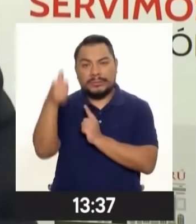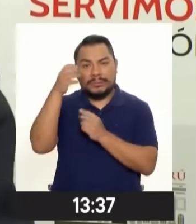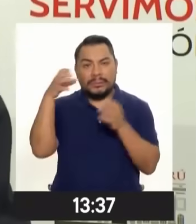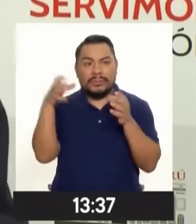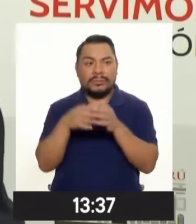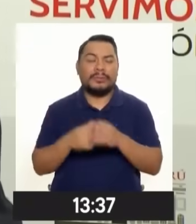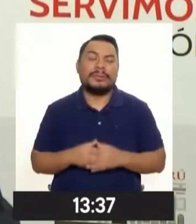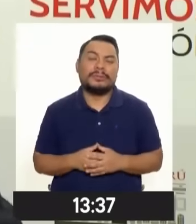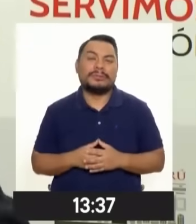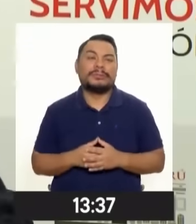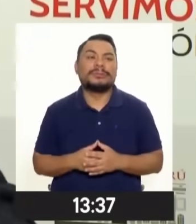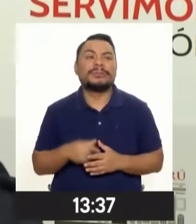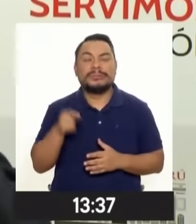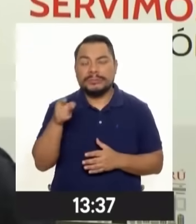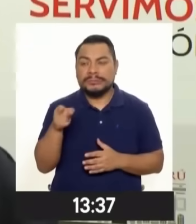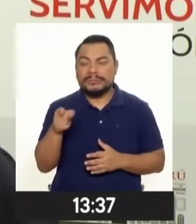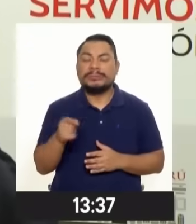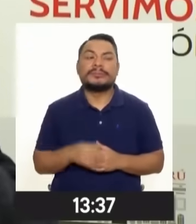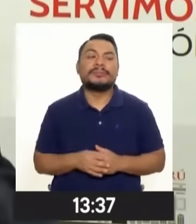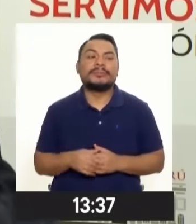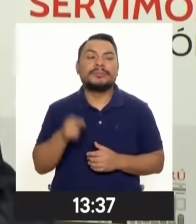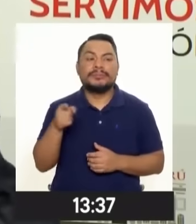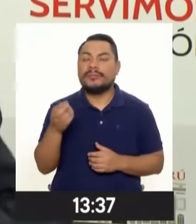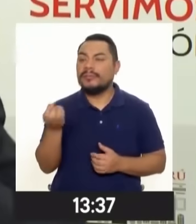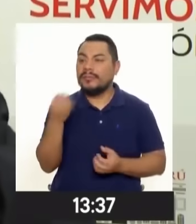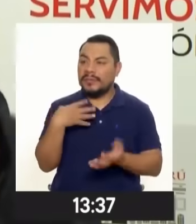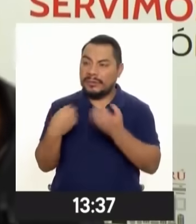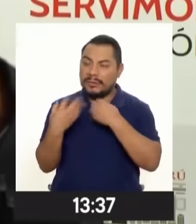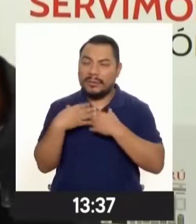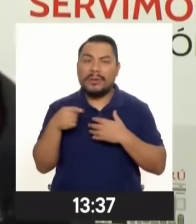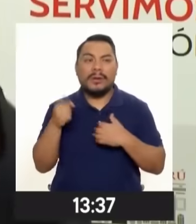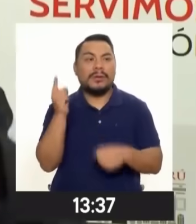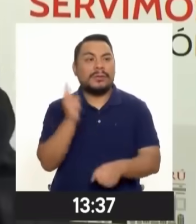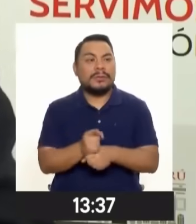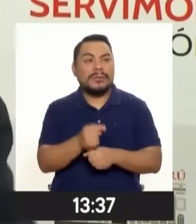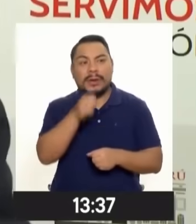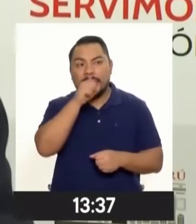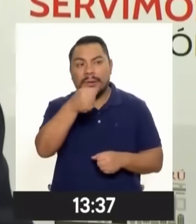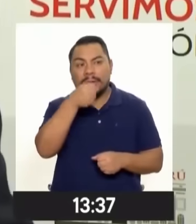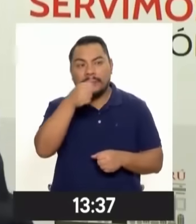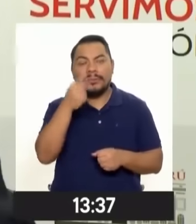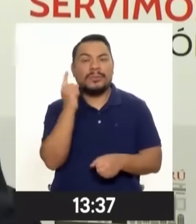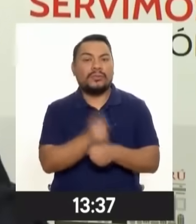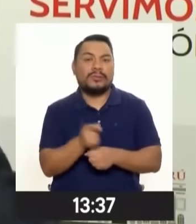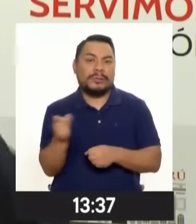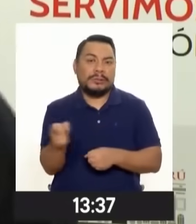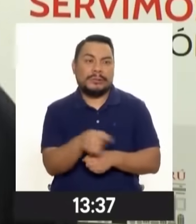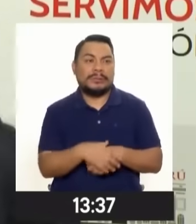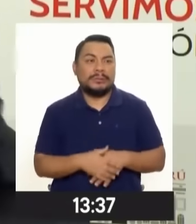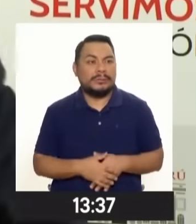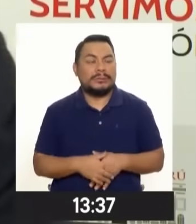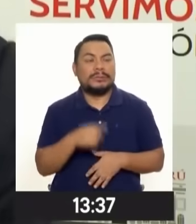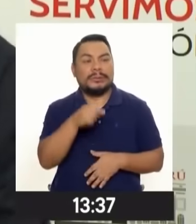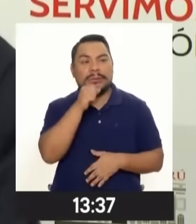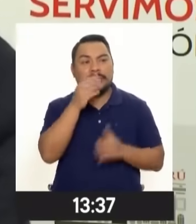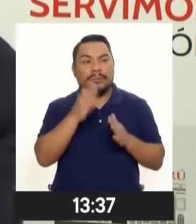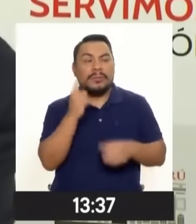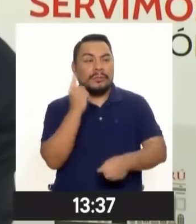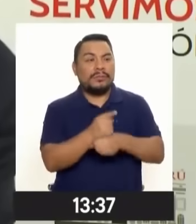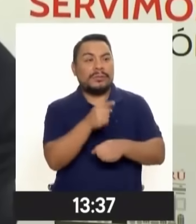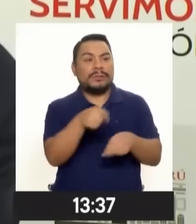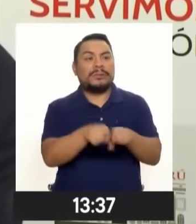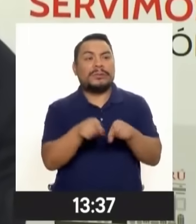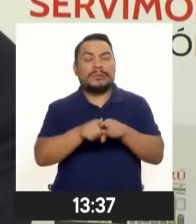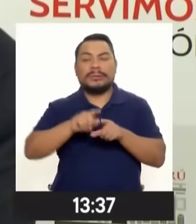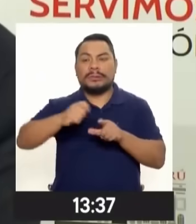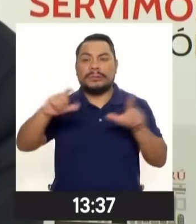Congreso y él me ha contado que denunció a un periodista. Denunció al periodista y denunció al canal